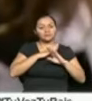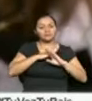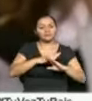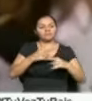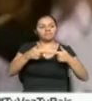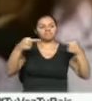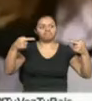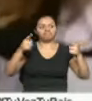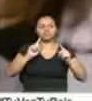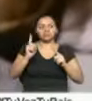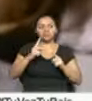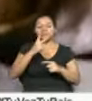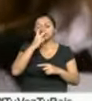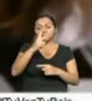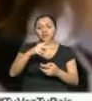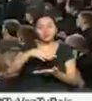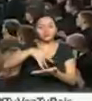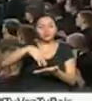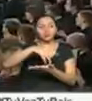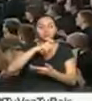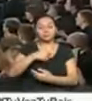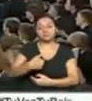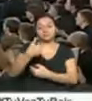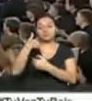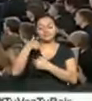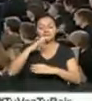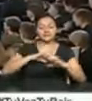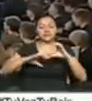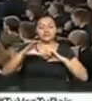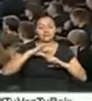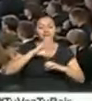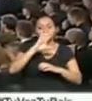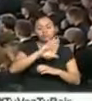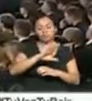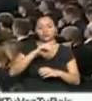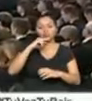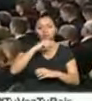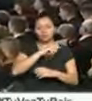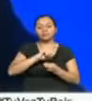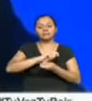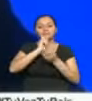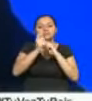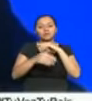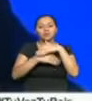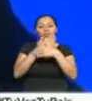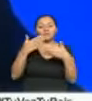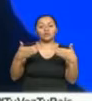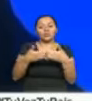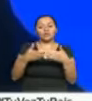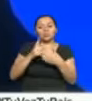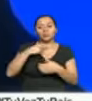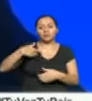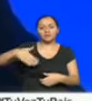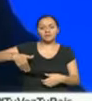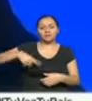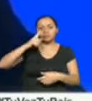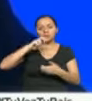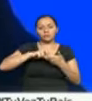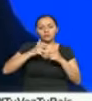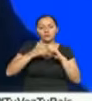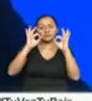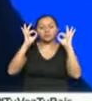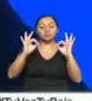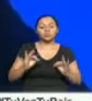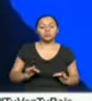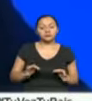antimisiles. Según un estudio realizado por científicos nucleares rusos, esta modernización se estaría retardando debido a problemas